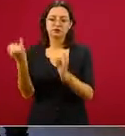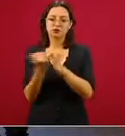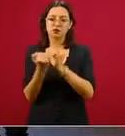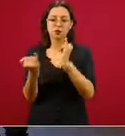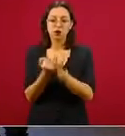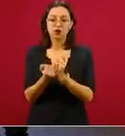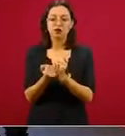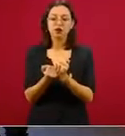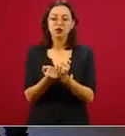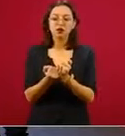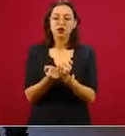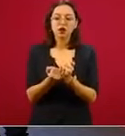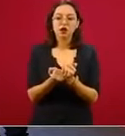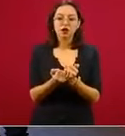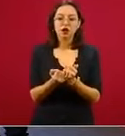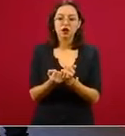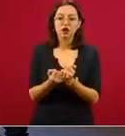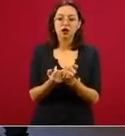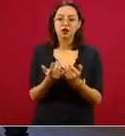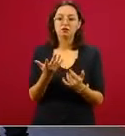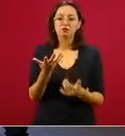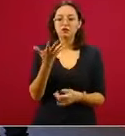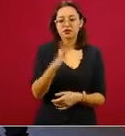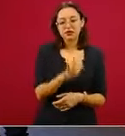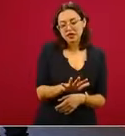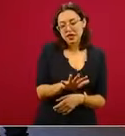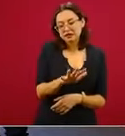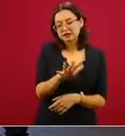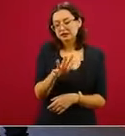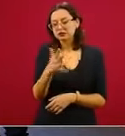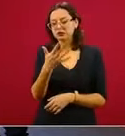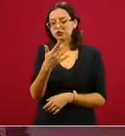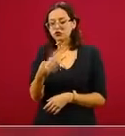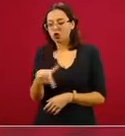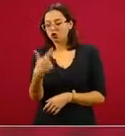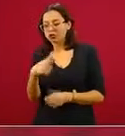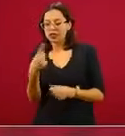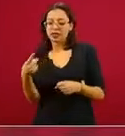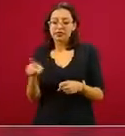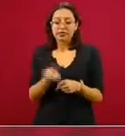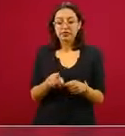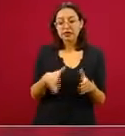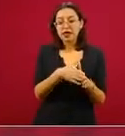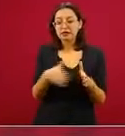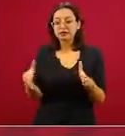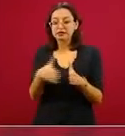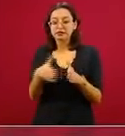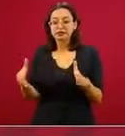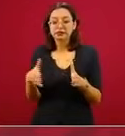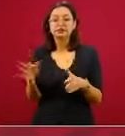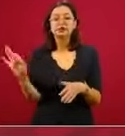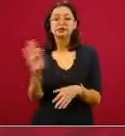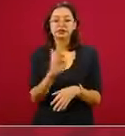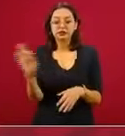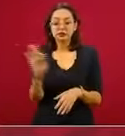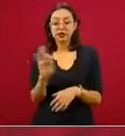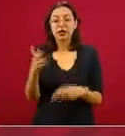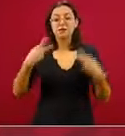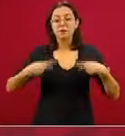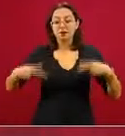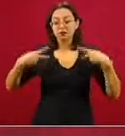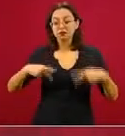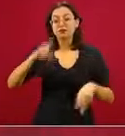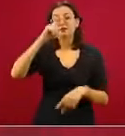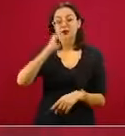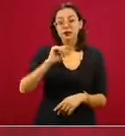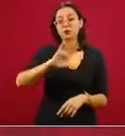los casos, con un desfase de 10 a 12 días, que es el tiempo promedio en el que puede ocurrir la pérdida